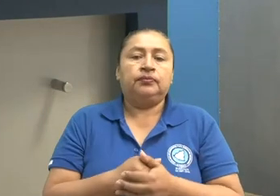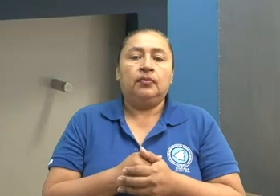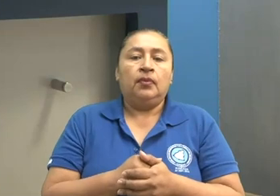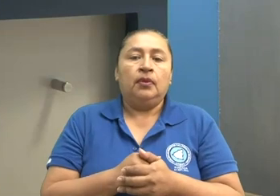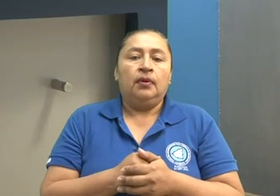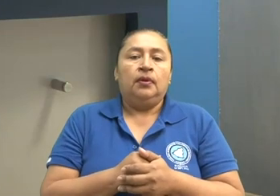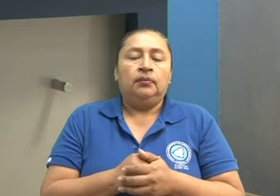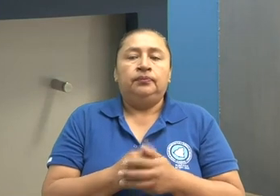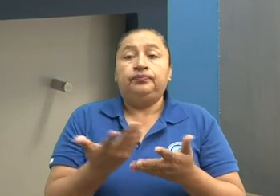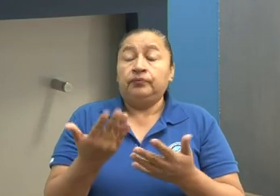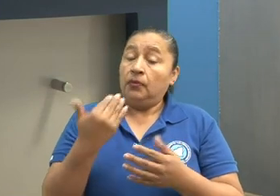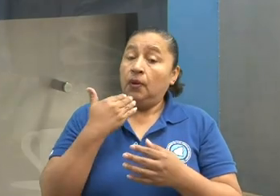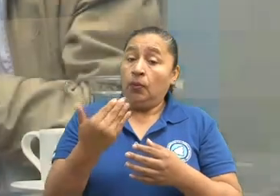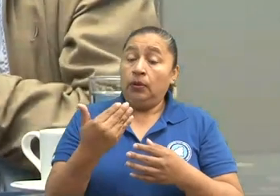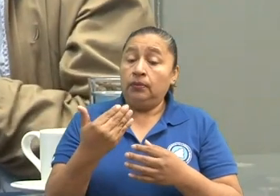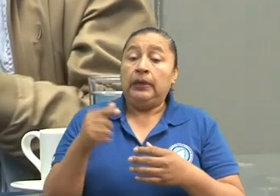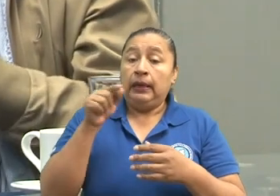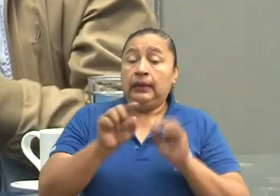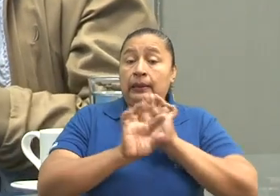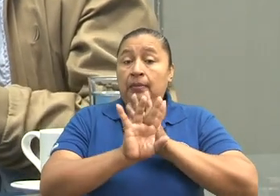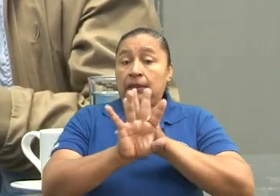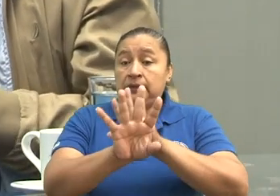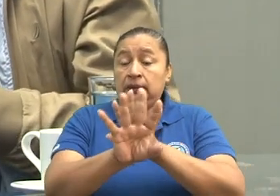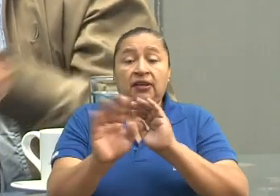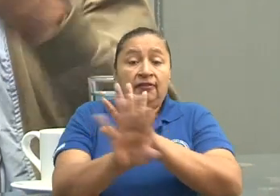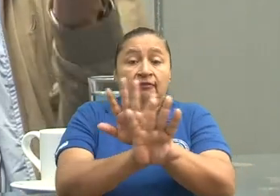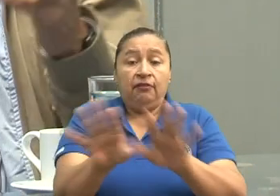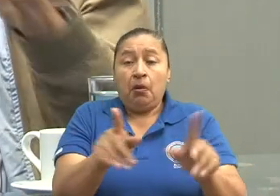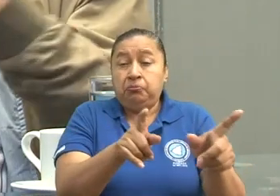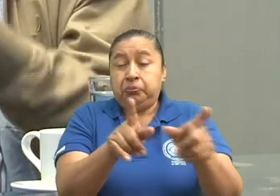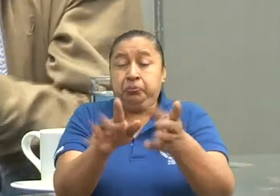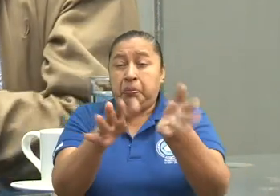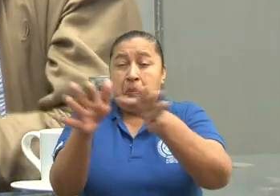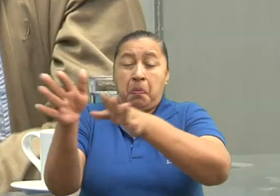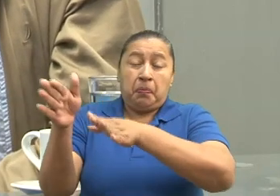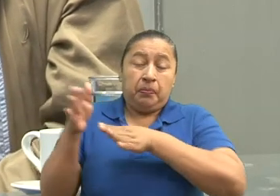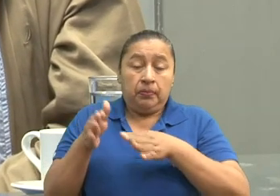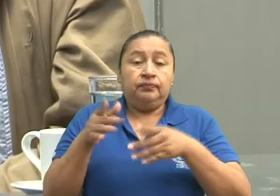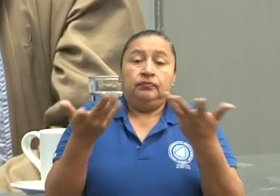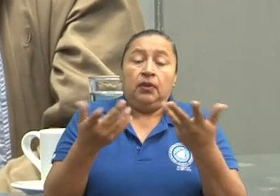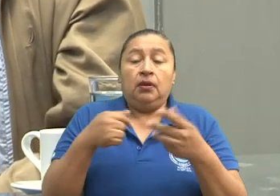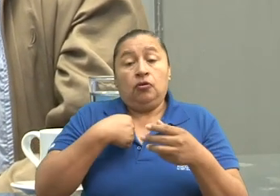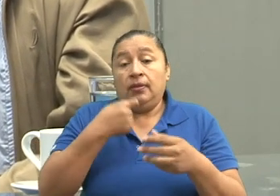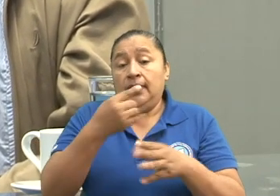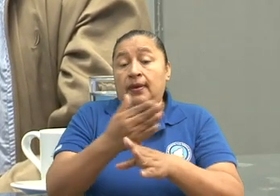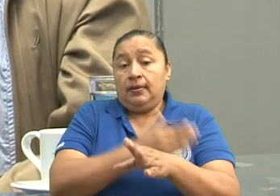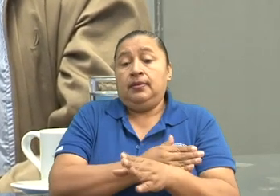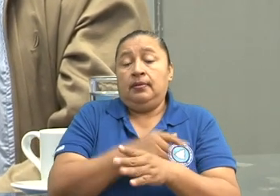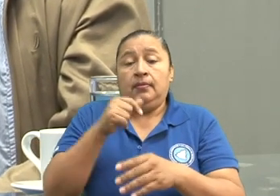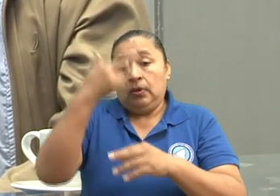Esta marcha que termina en esta masacre, lamentablemente, como decía yo, por irresponsabilidad,